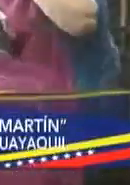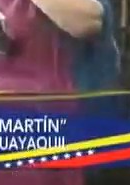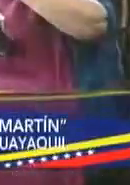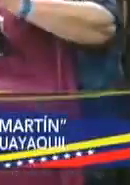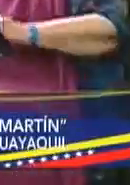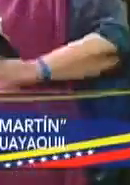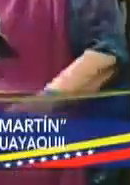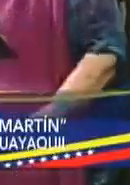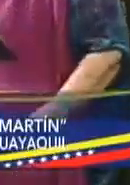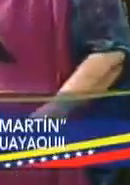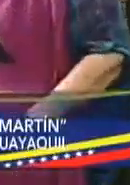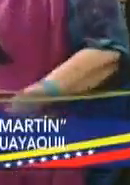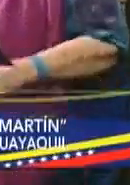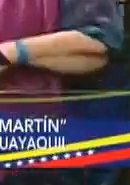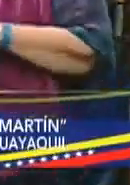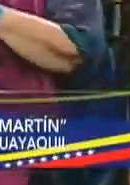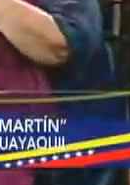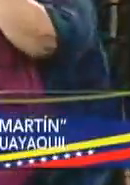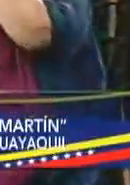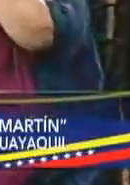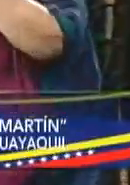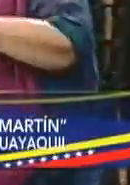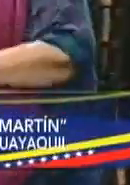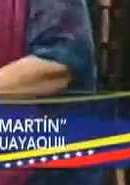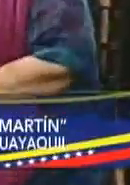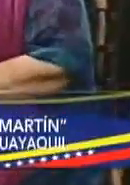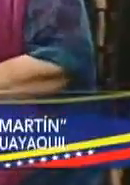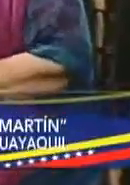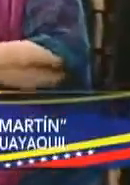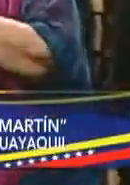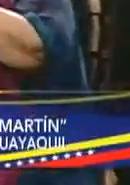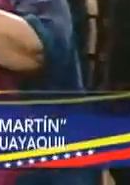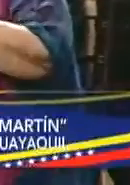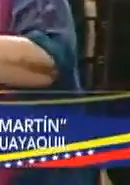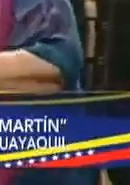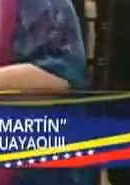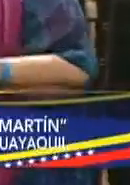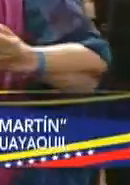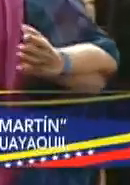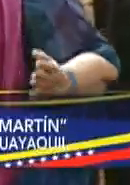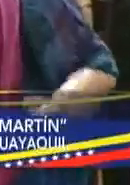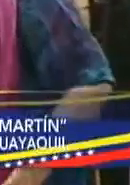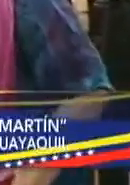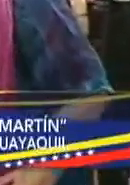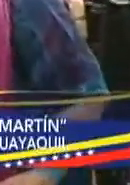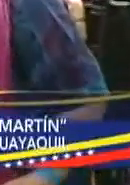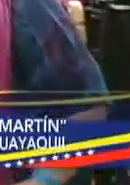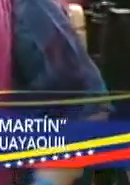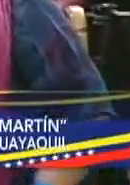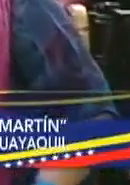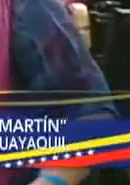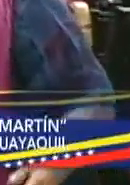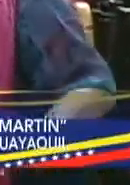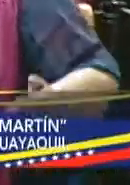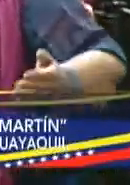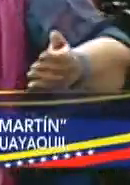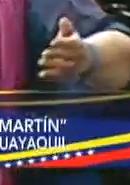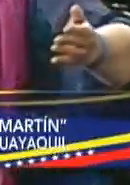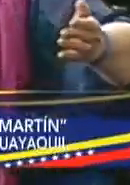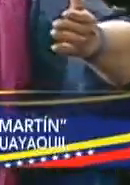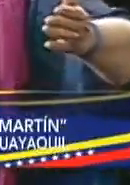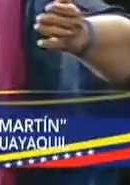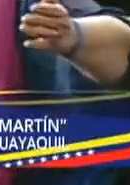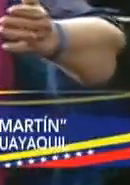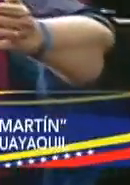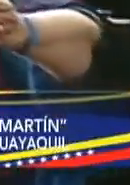Ay, que entonces pertenece, se llama pues lo merece, Bolívar, libertador. Se